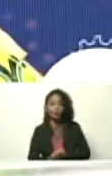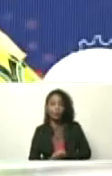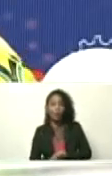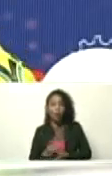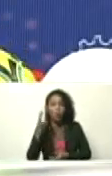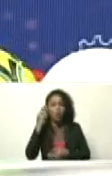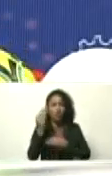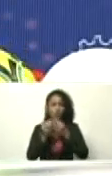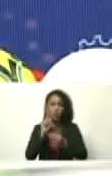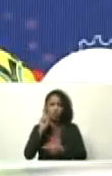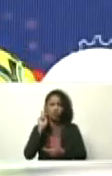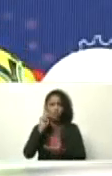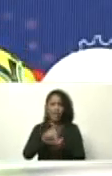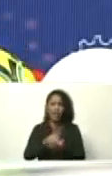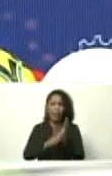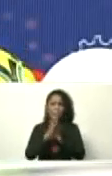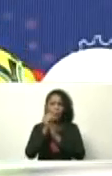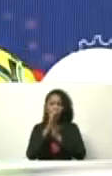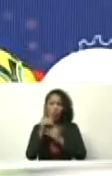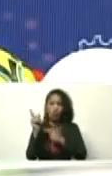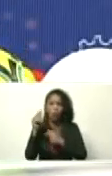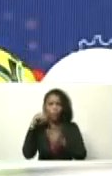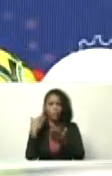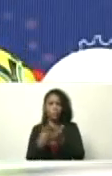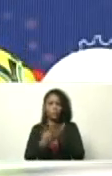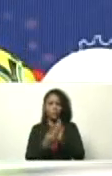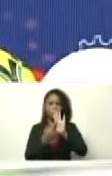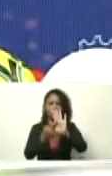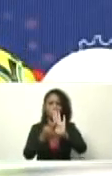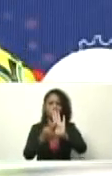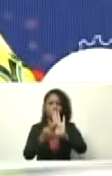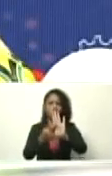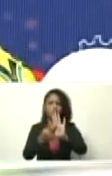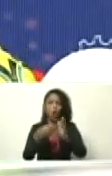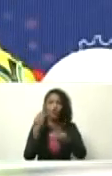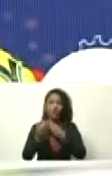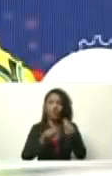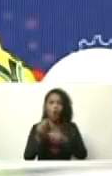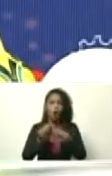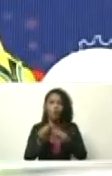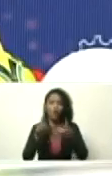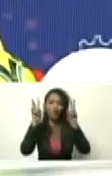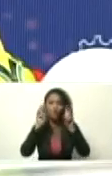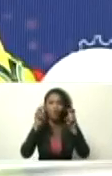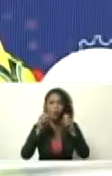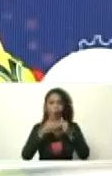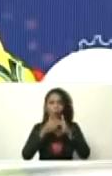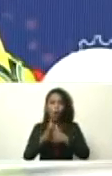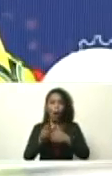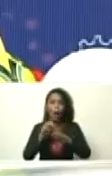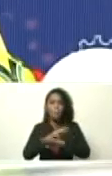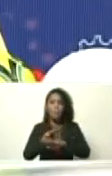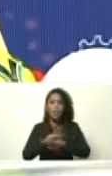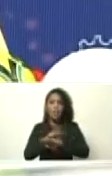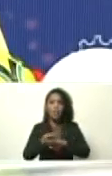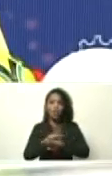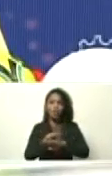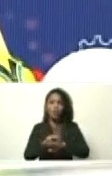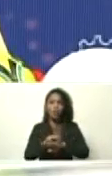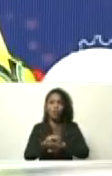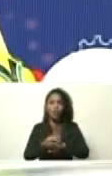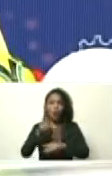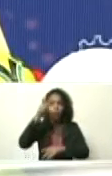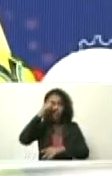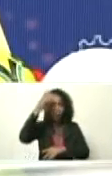Estefanía, ¿cómo llegaste tú a este emprendimiento? Vamos a mostrarle, por favor. Vamos a estrenar al ministro Alfred Nazaret